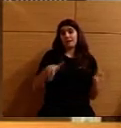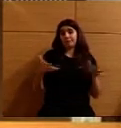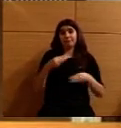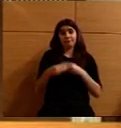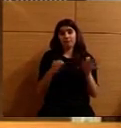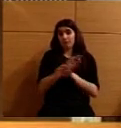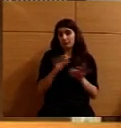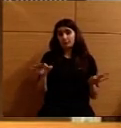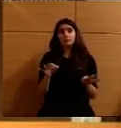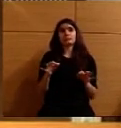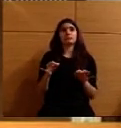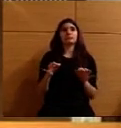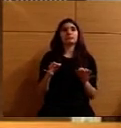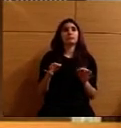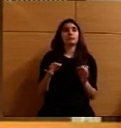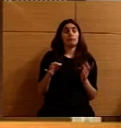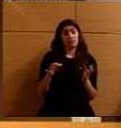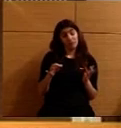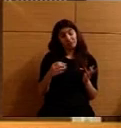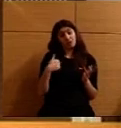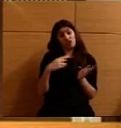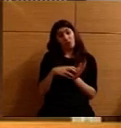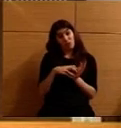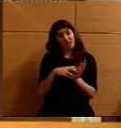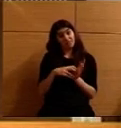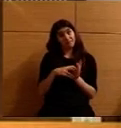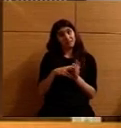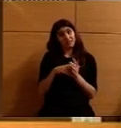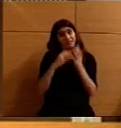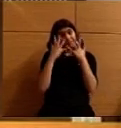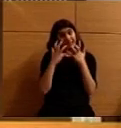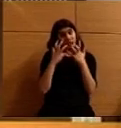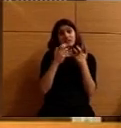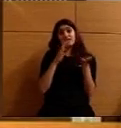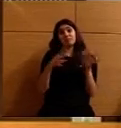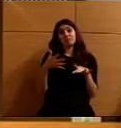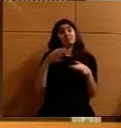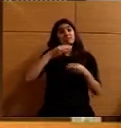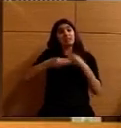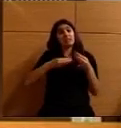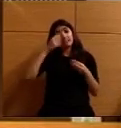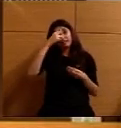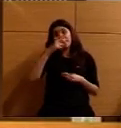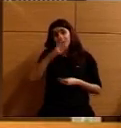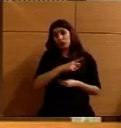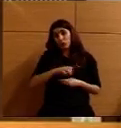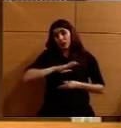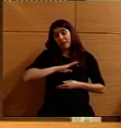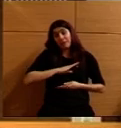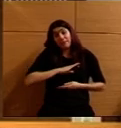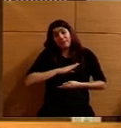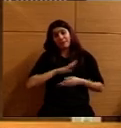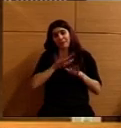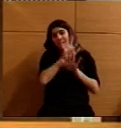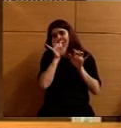que tienen en el fondo de contingencia. Tengo bastantes dudas si sabrían ejecutarlo, si llegarían a ejecutarlo,